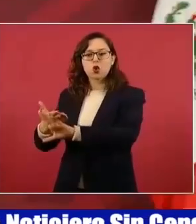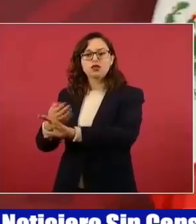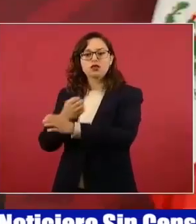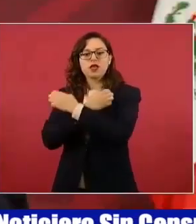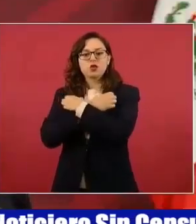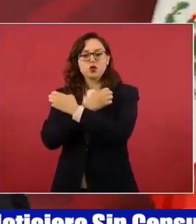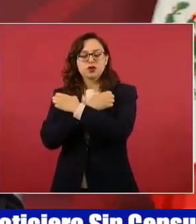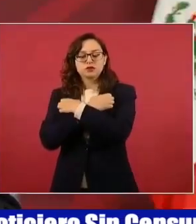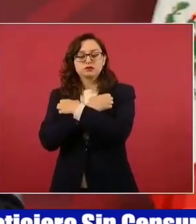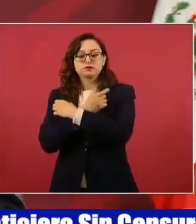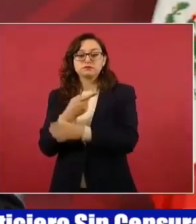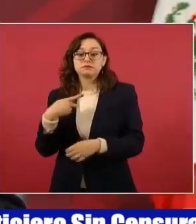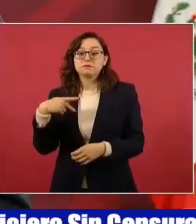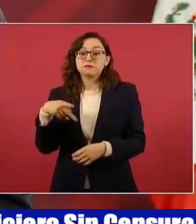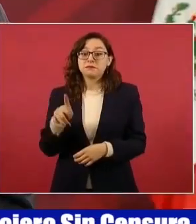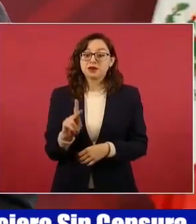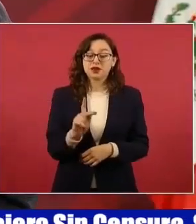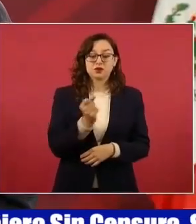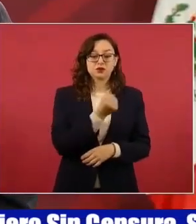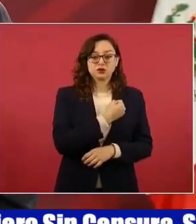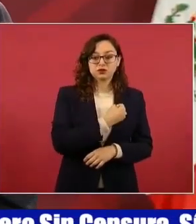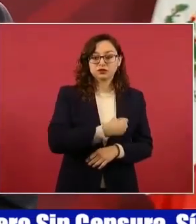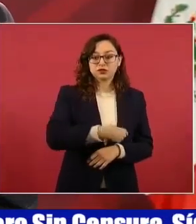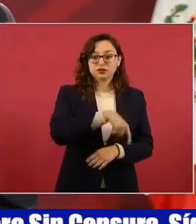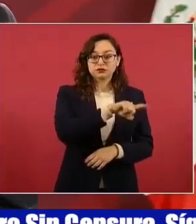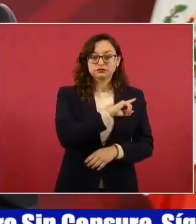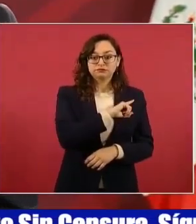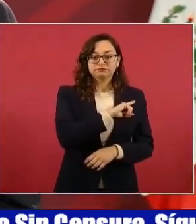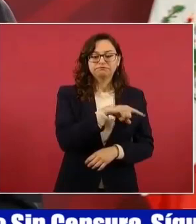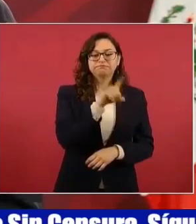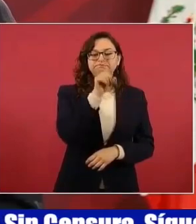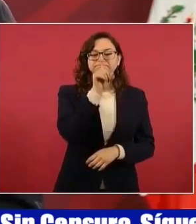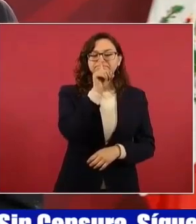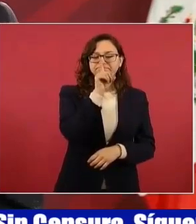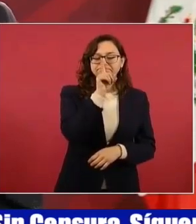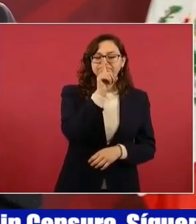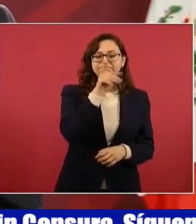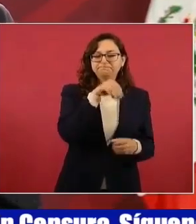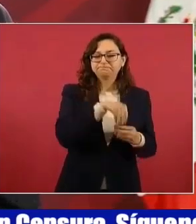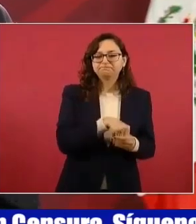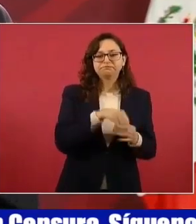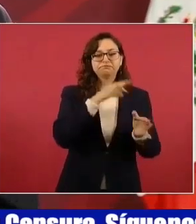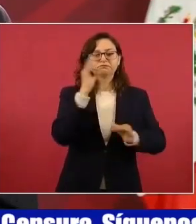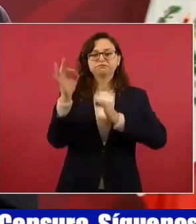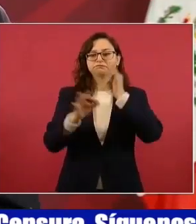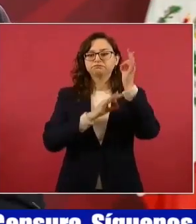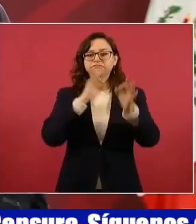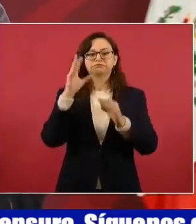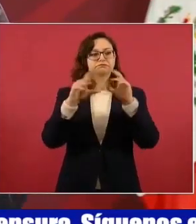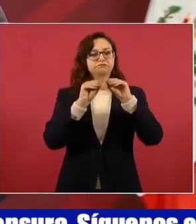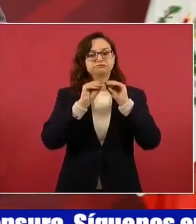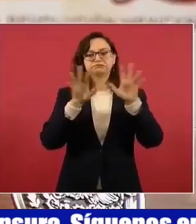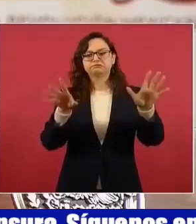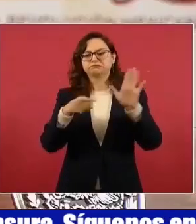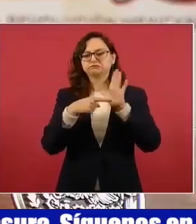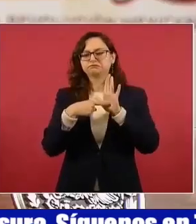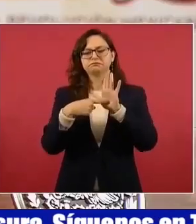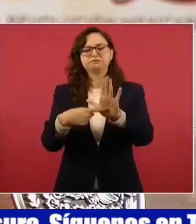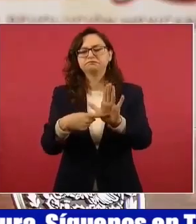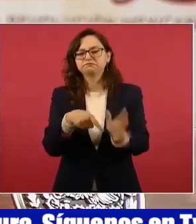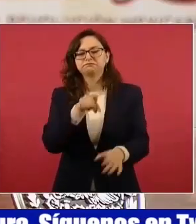siendo el segundo líder con mayor aprobación a nivel mundial. Esto de acuerdo a imágenes, a datos,